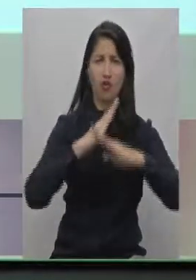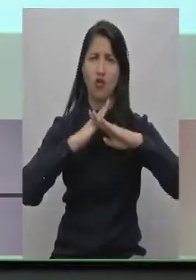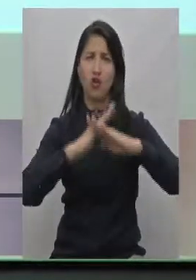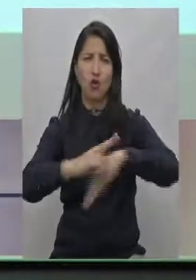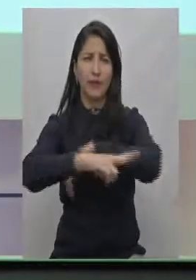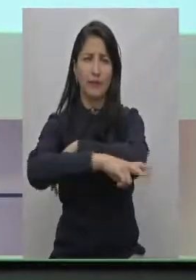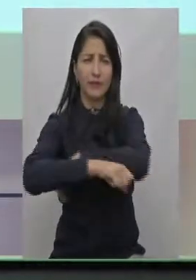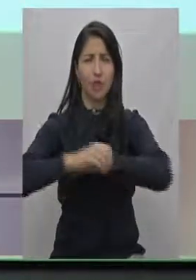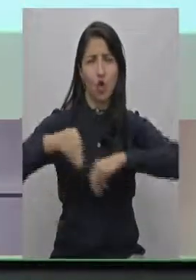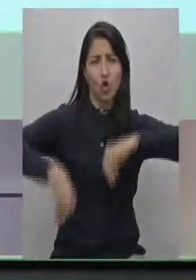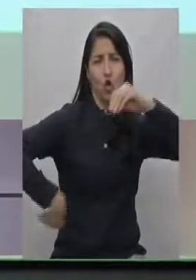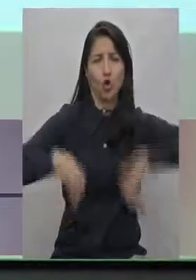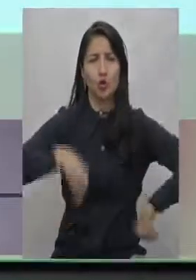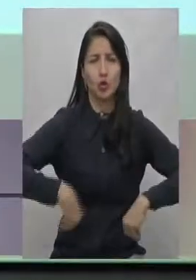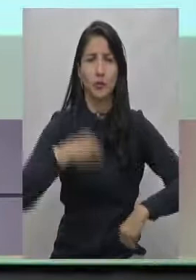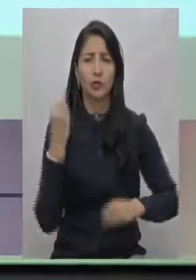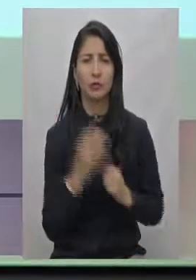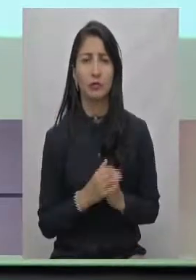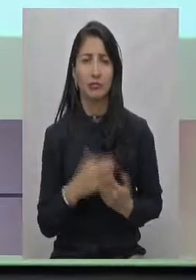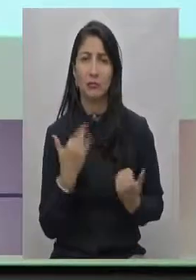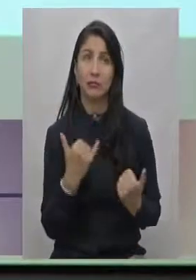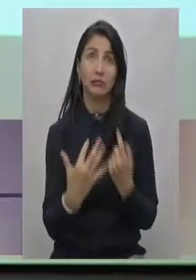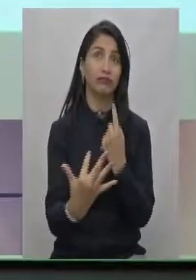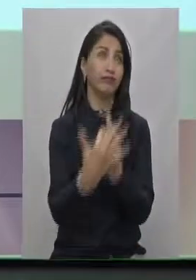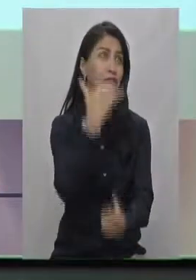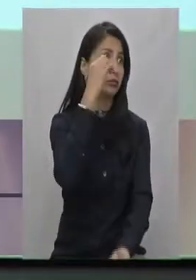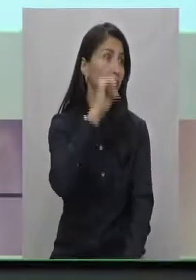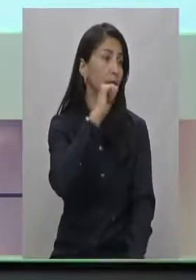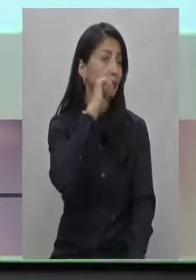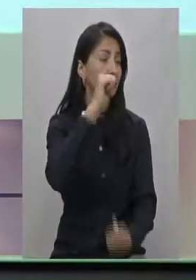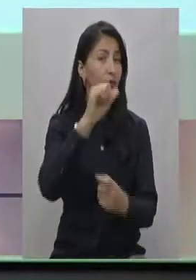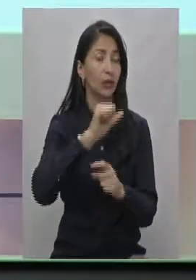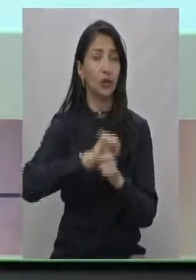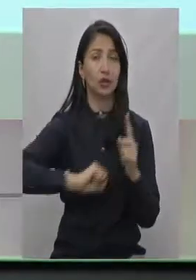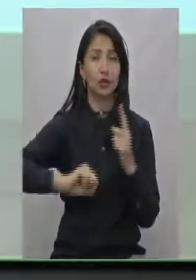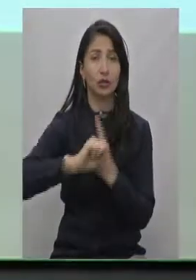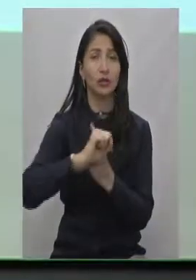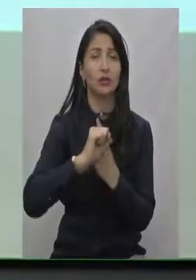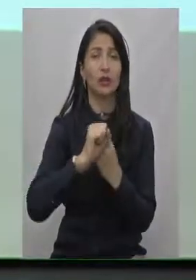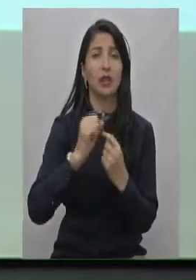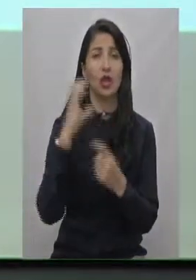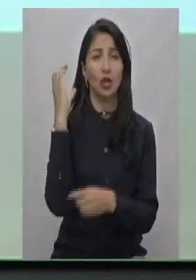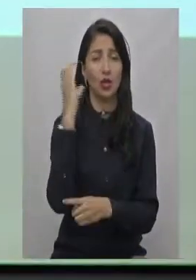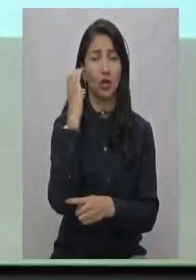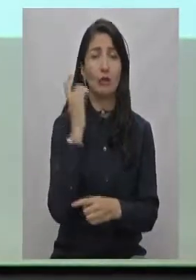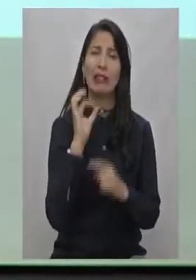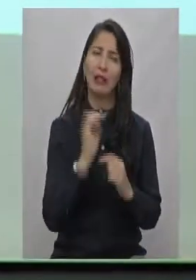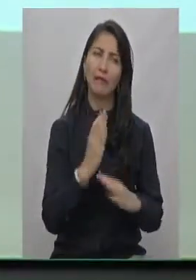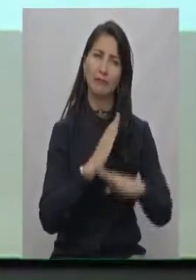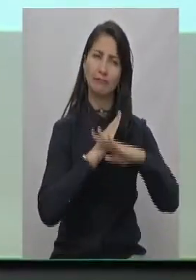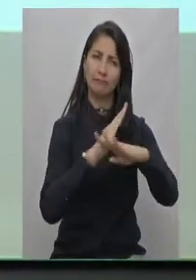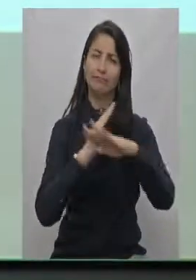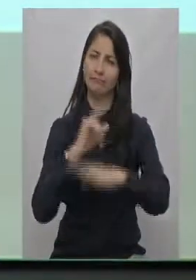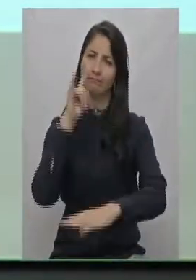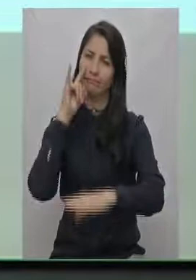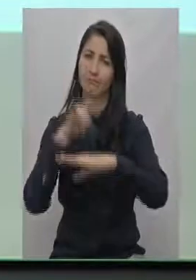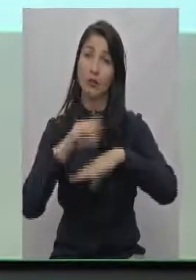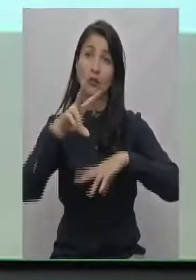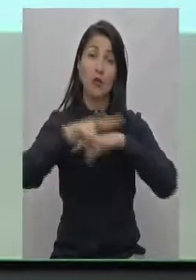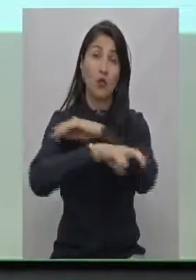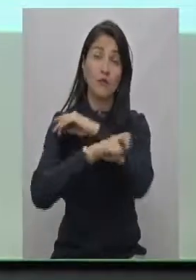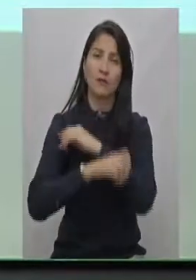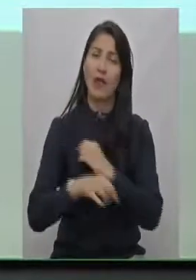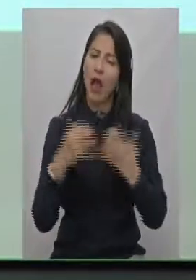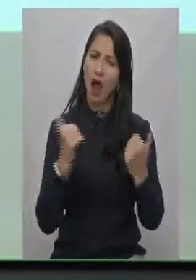daño le ha hecho, le hará a la sociedad colombiana si no la contenemos. Vuelvo a decirlo aquí, si